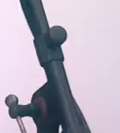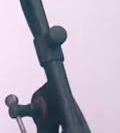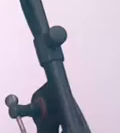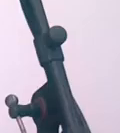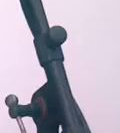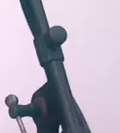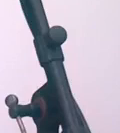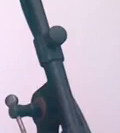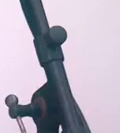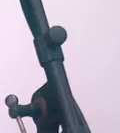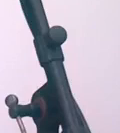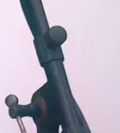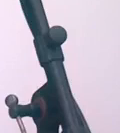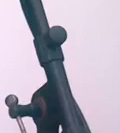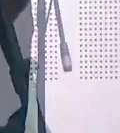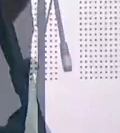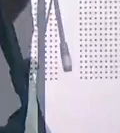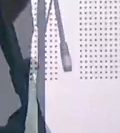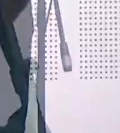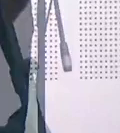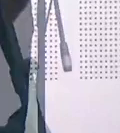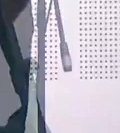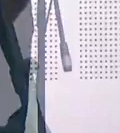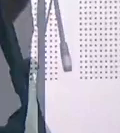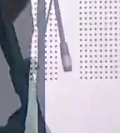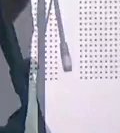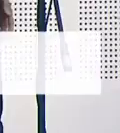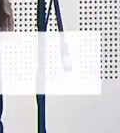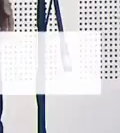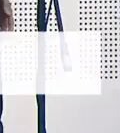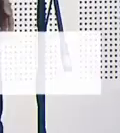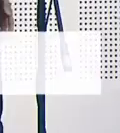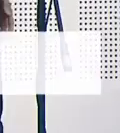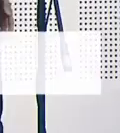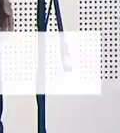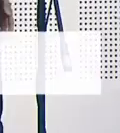Hoy la FEU es un ramo de flores y un sentimiento,